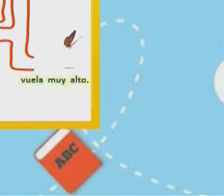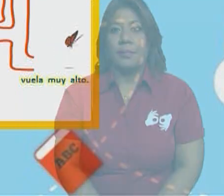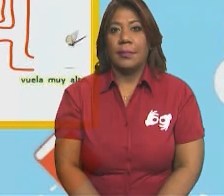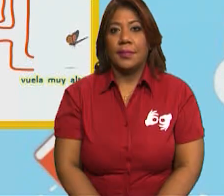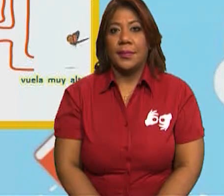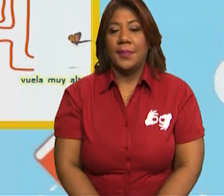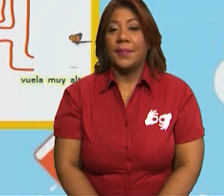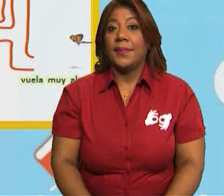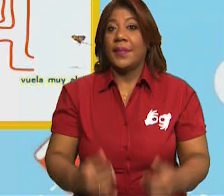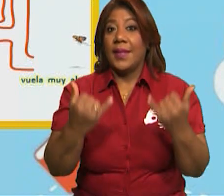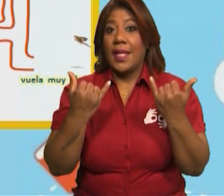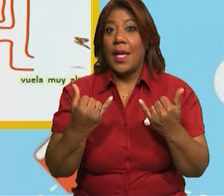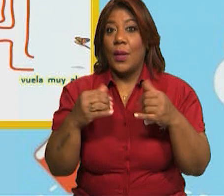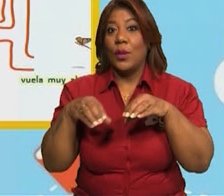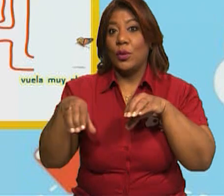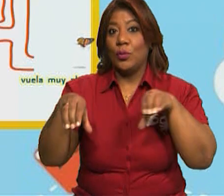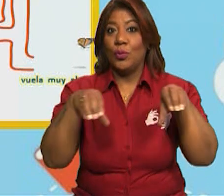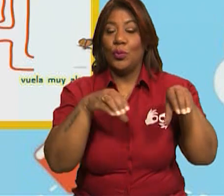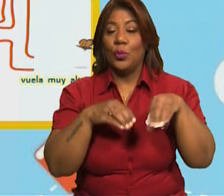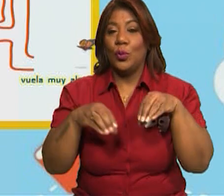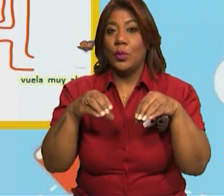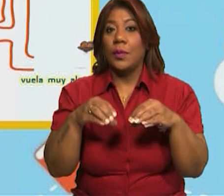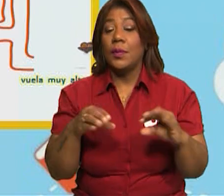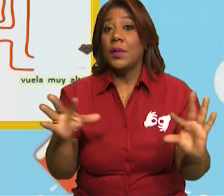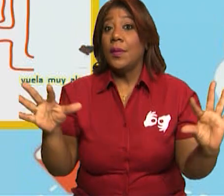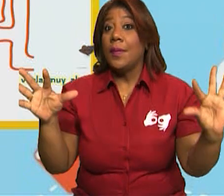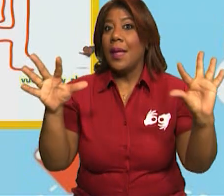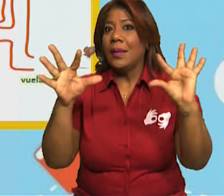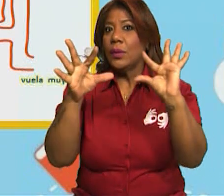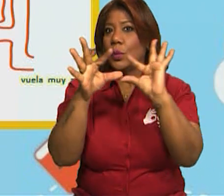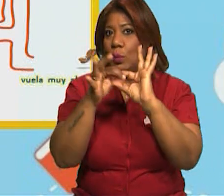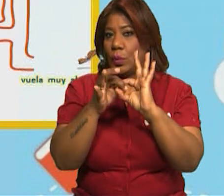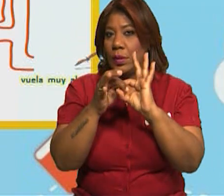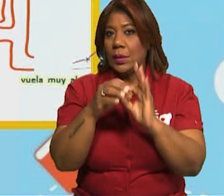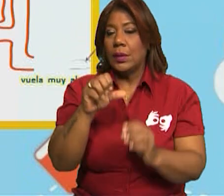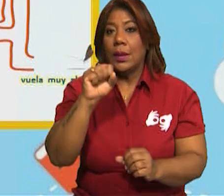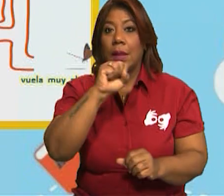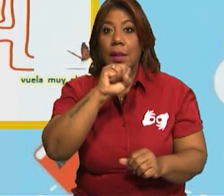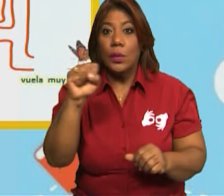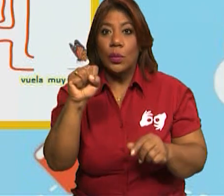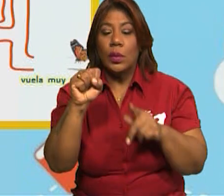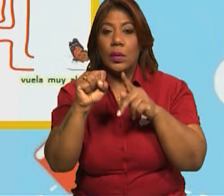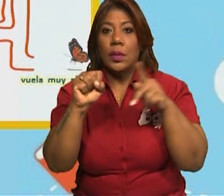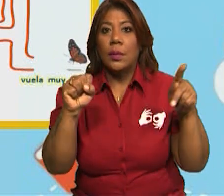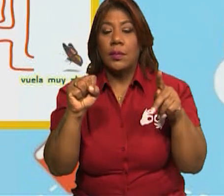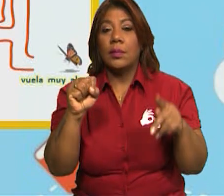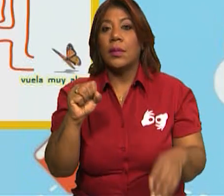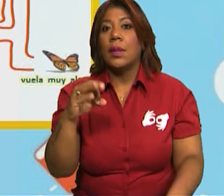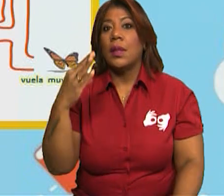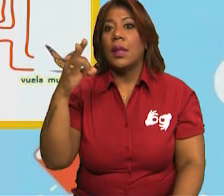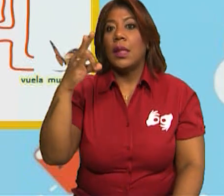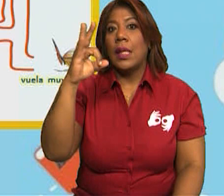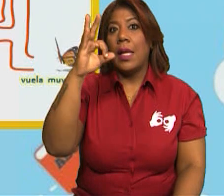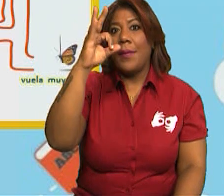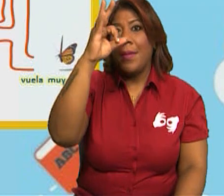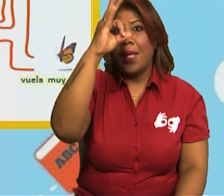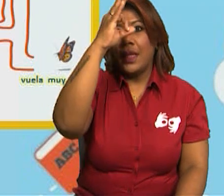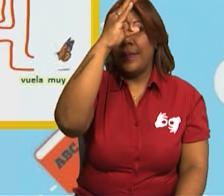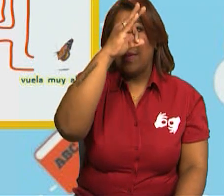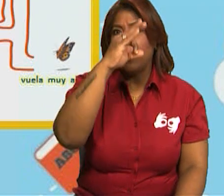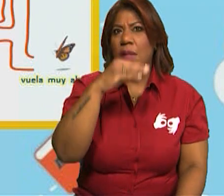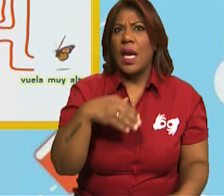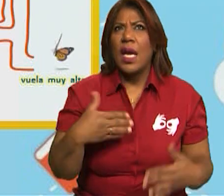a realizar esta actividad. Vamos a unir el sujeto con el predicado. Vamos a ver la mariposa. ¿Qué está haciendo la